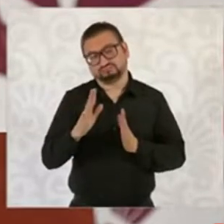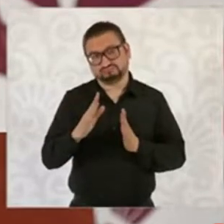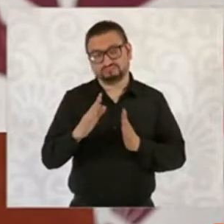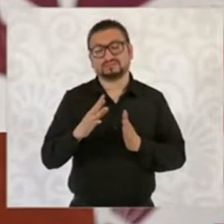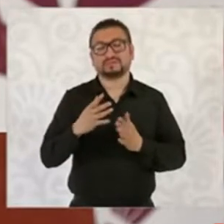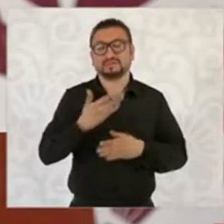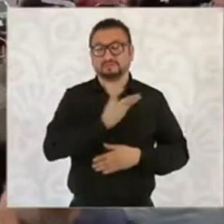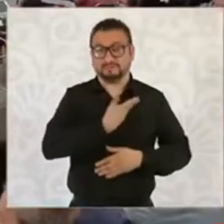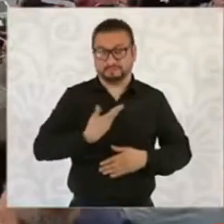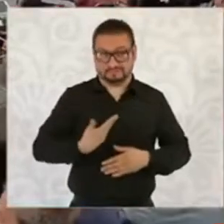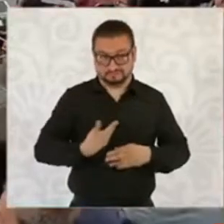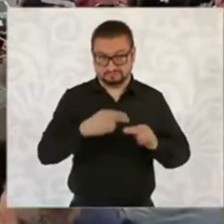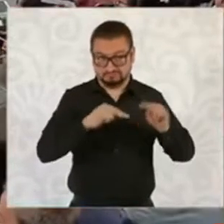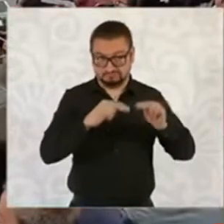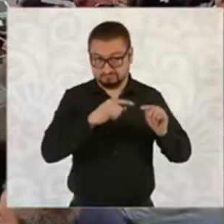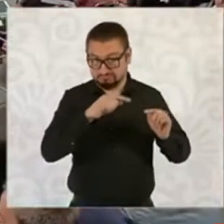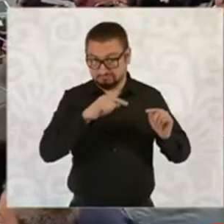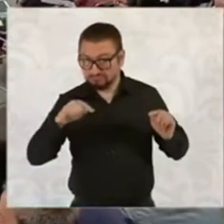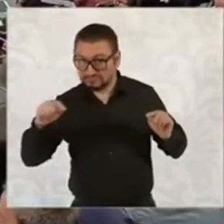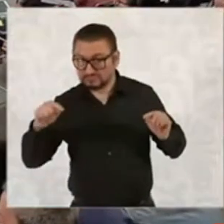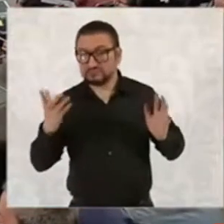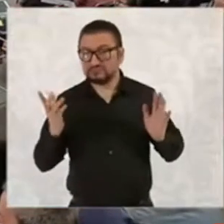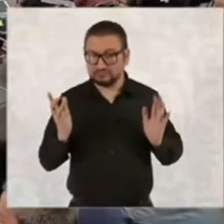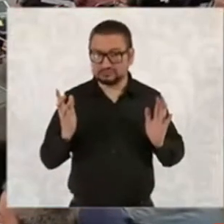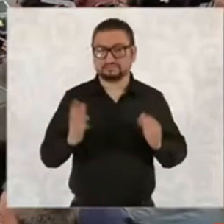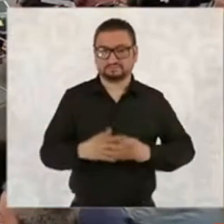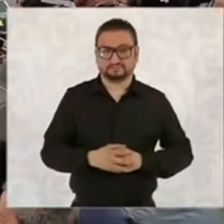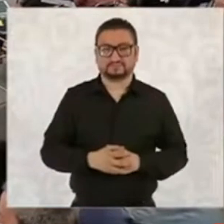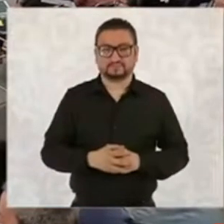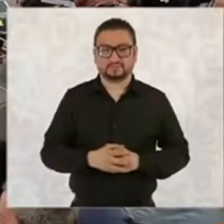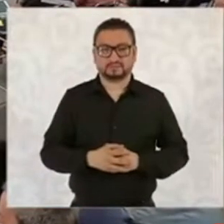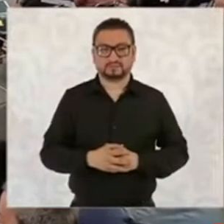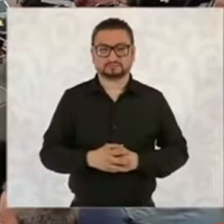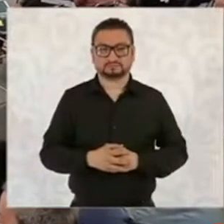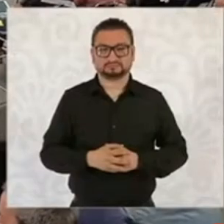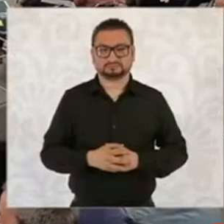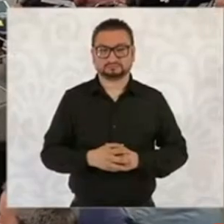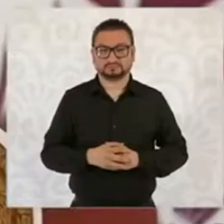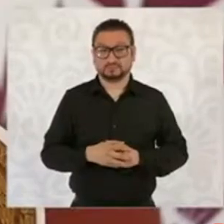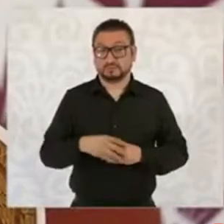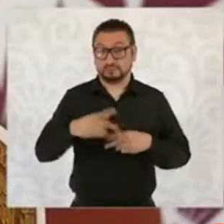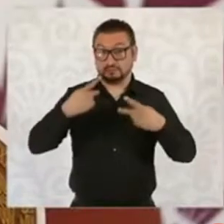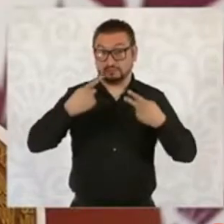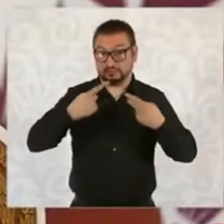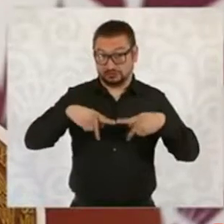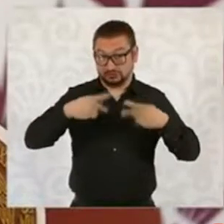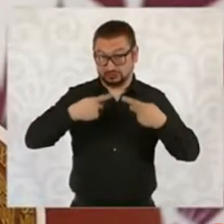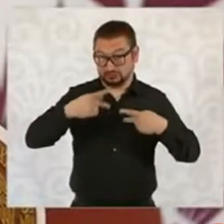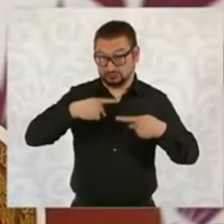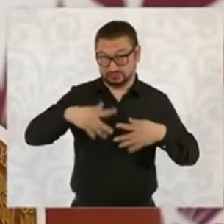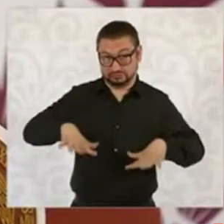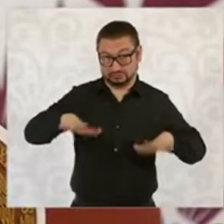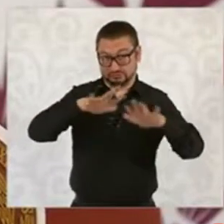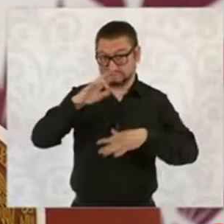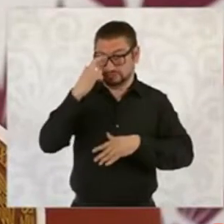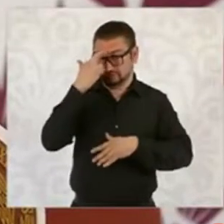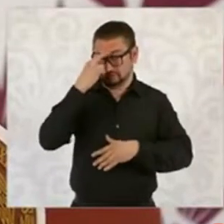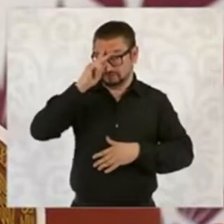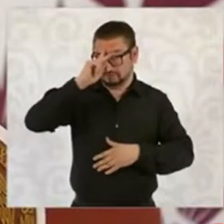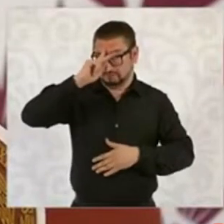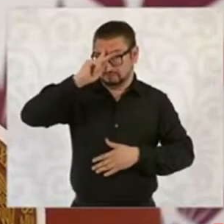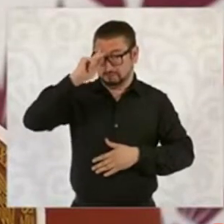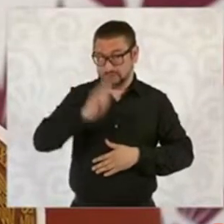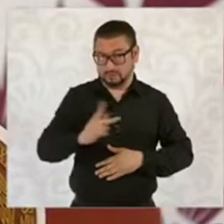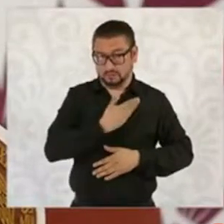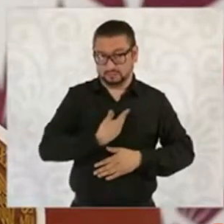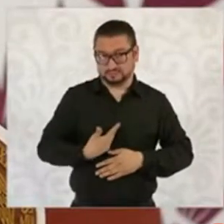esos, se escogieron al que la gente recuerda como uno de los peores